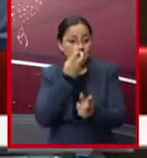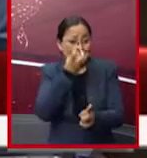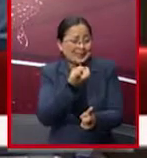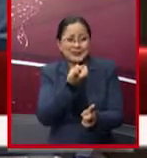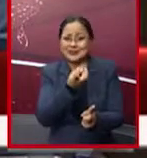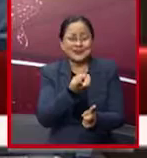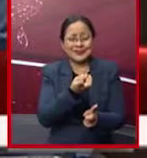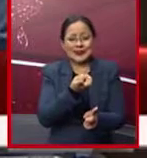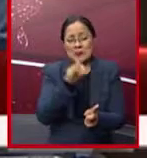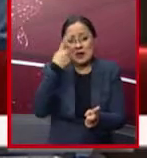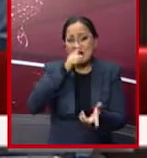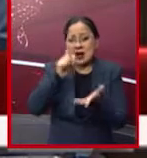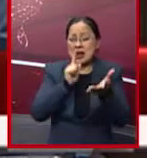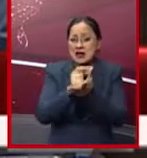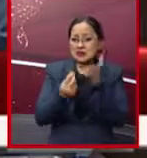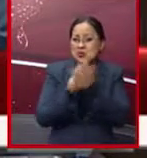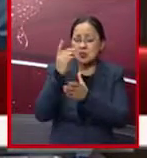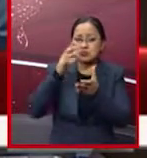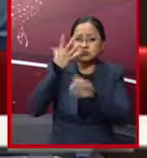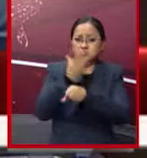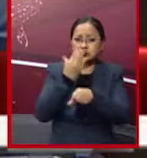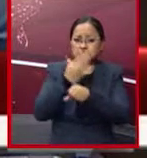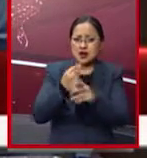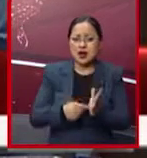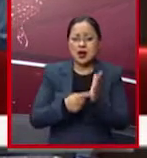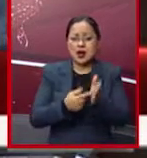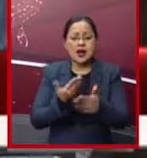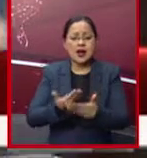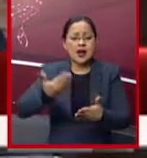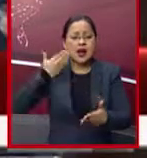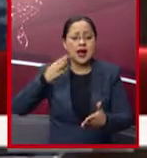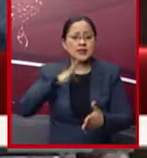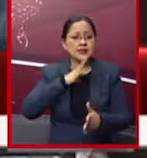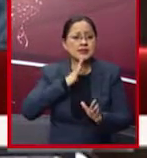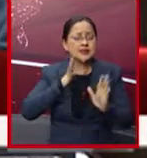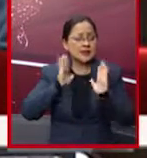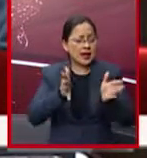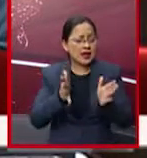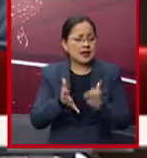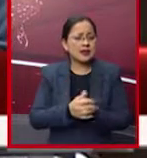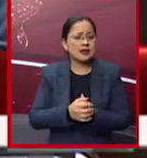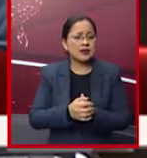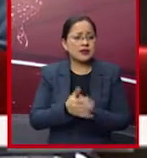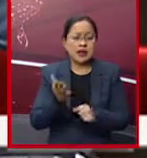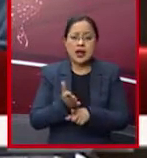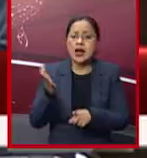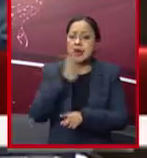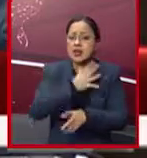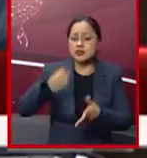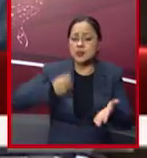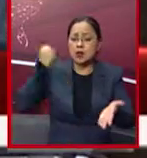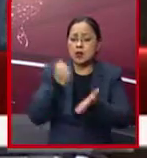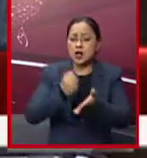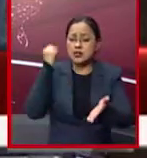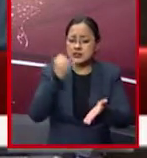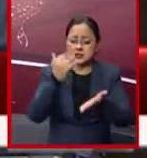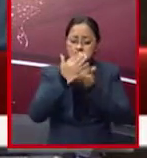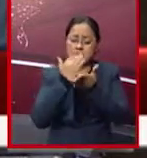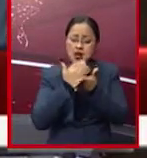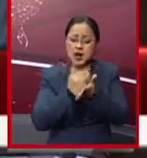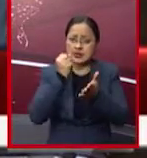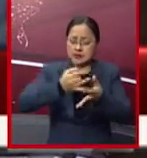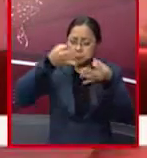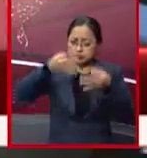albazo legislativo que ya había sido, reitero, aprobado en los términos que se había